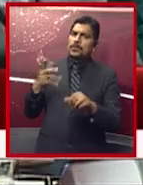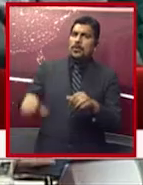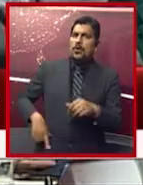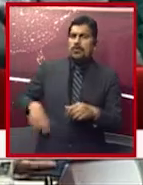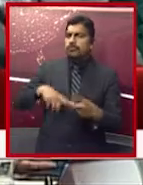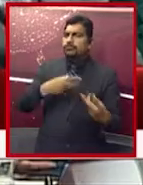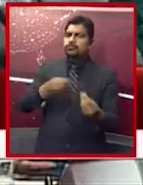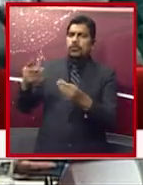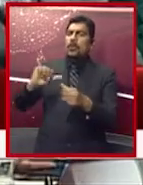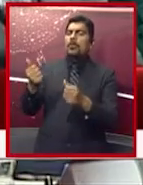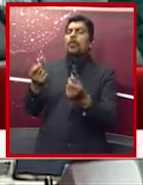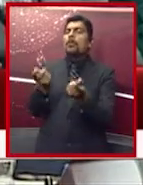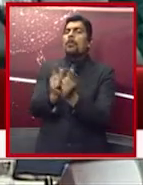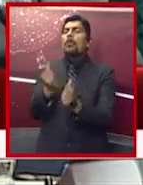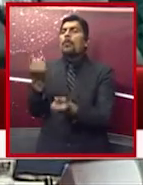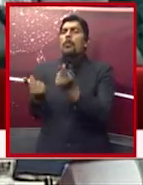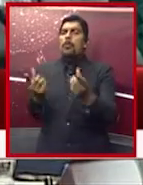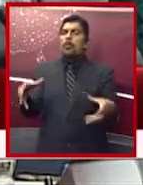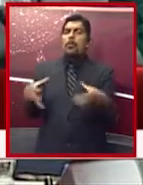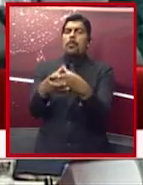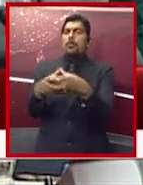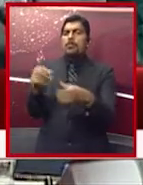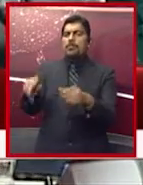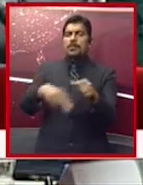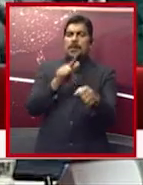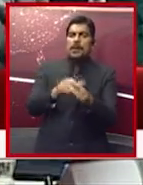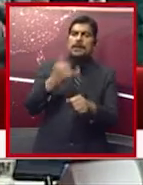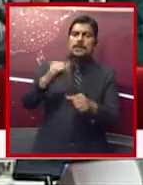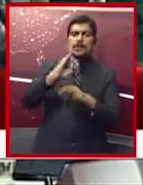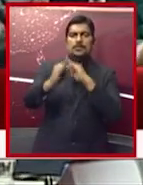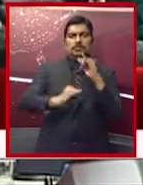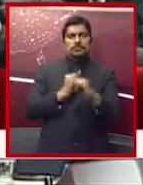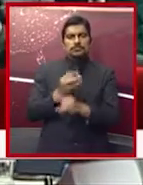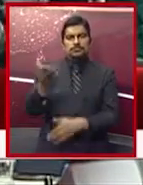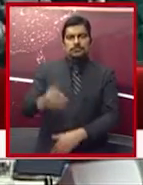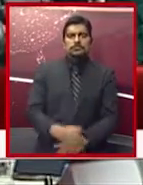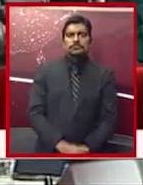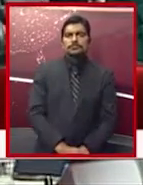propiedad de unos cuantos, nacionales y extranjeros.